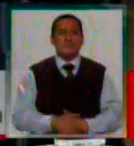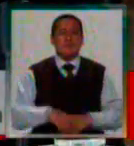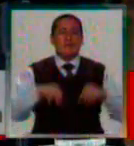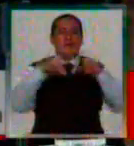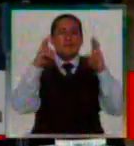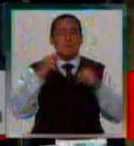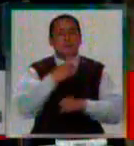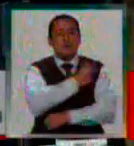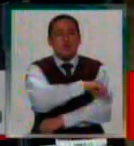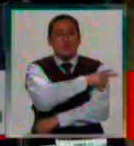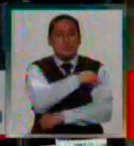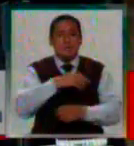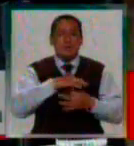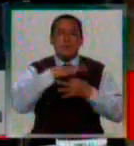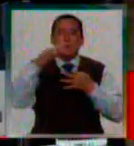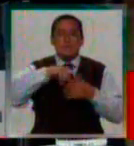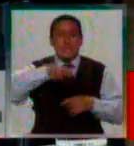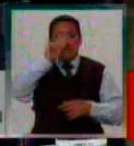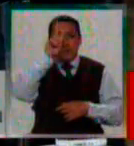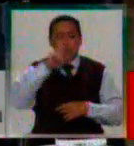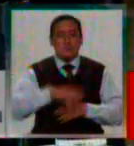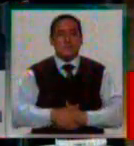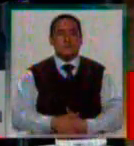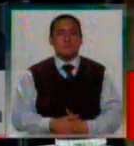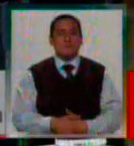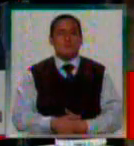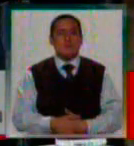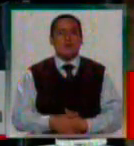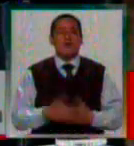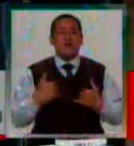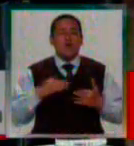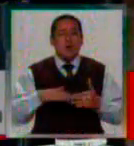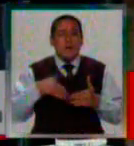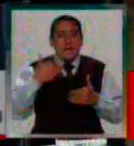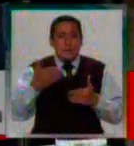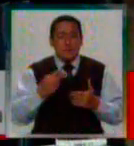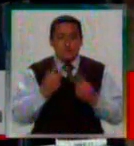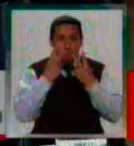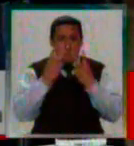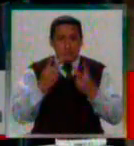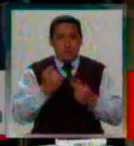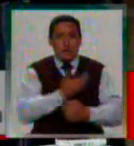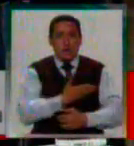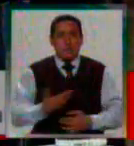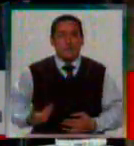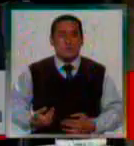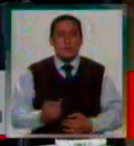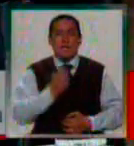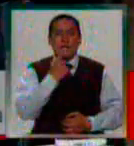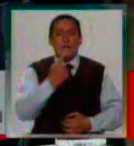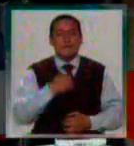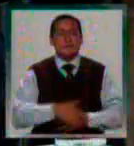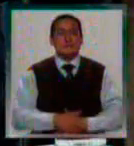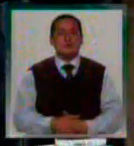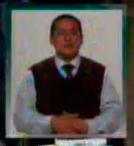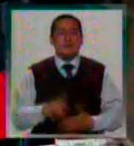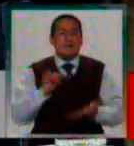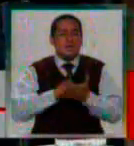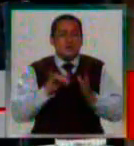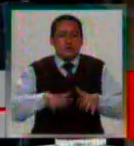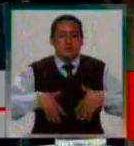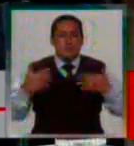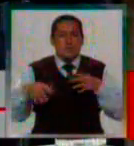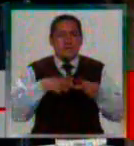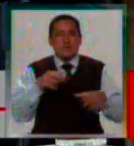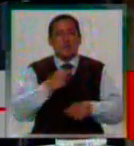hospital en una provincia del Perú lo que hemos visto ya de gobierno es que no va a ser posible